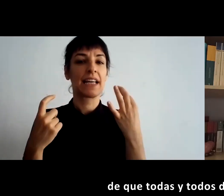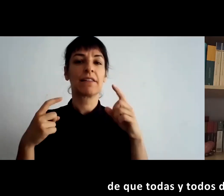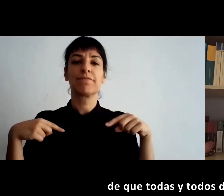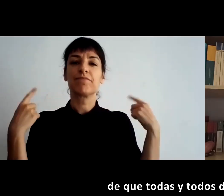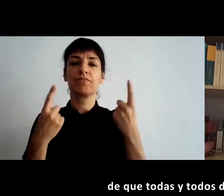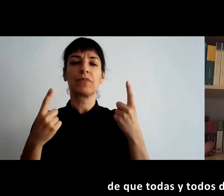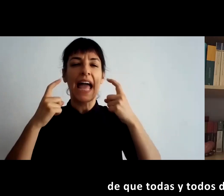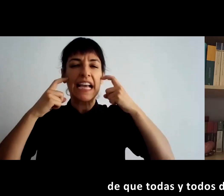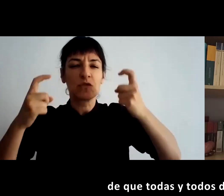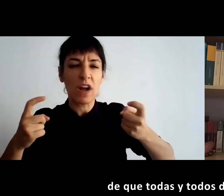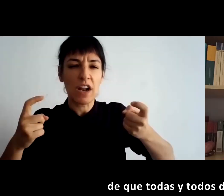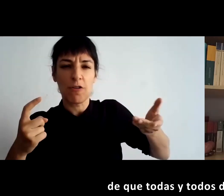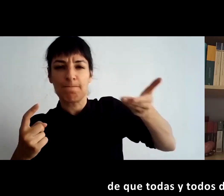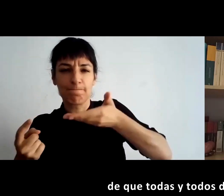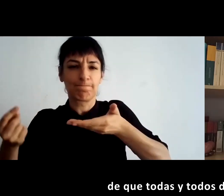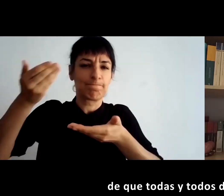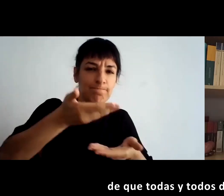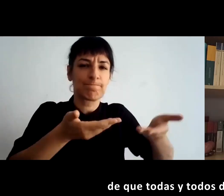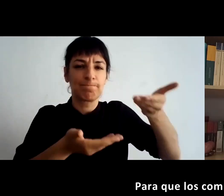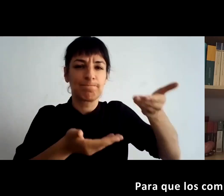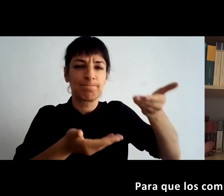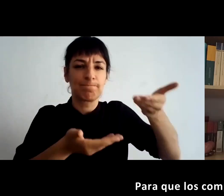sumar esfuerzos en este proyecto común.